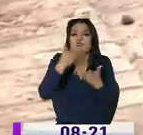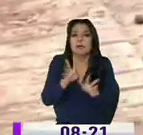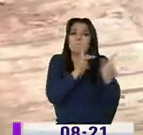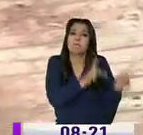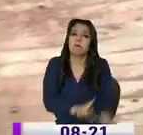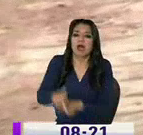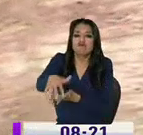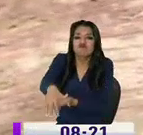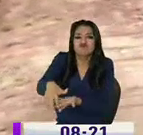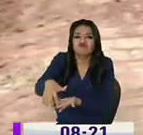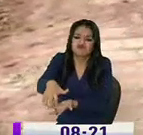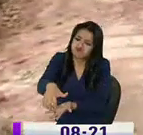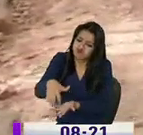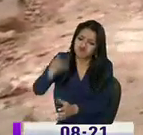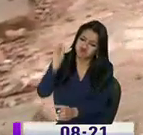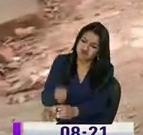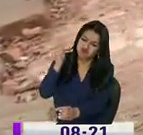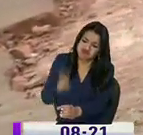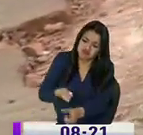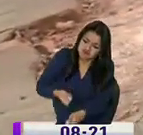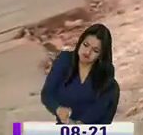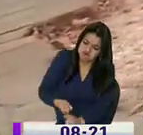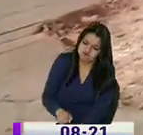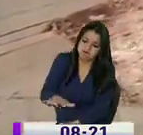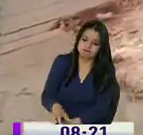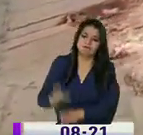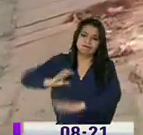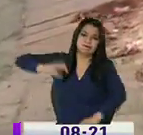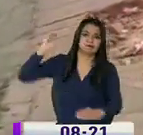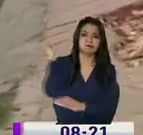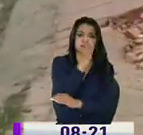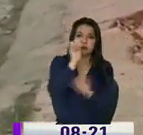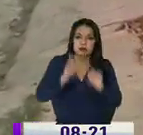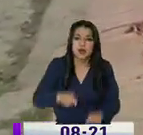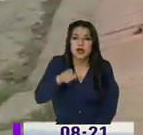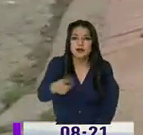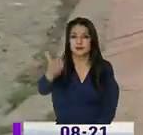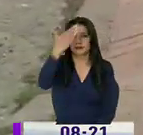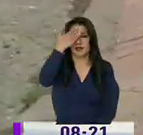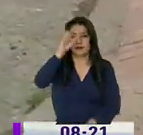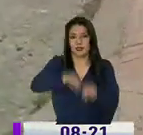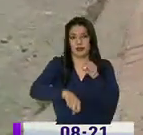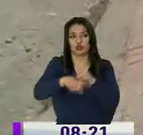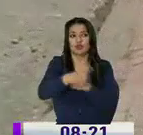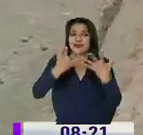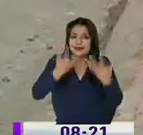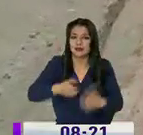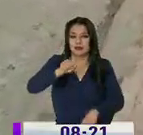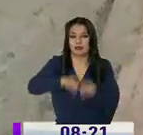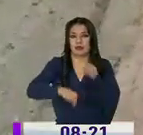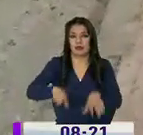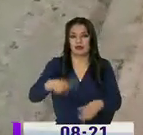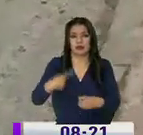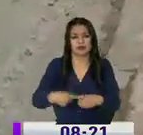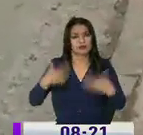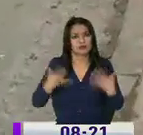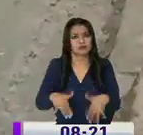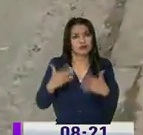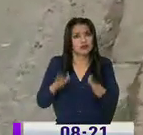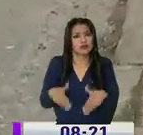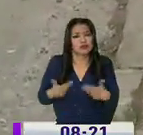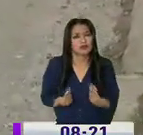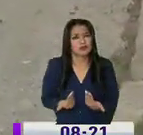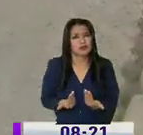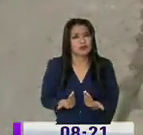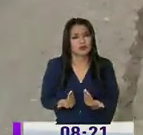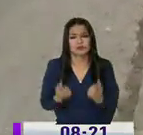sea, sacando con tubos, esto es premeditado, esto es, ya sabían el daño que iban a hacer a la ciudad. Es increíble, o sea,